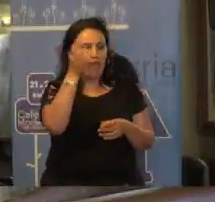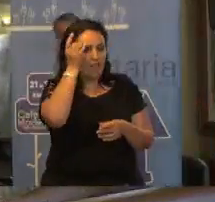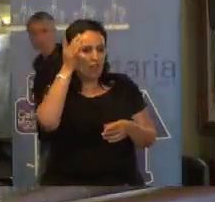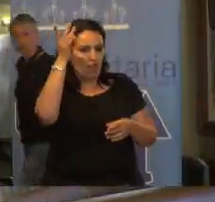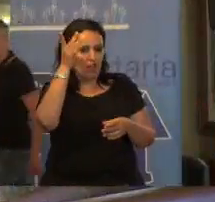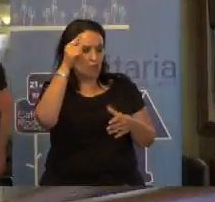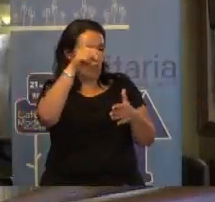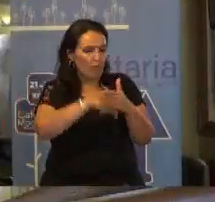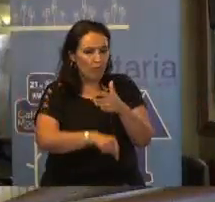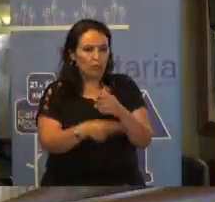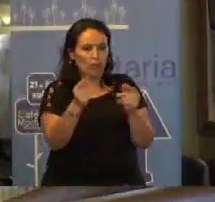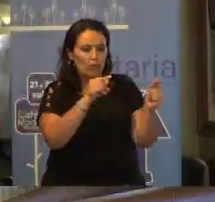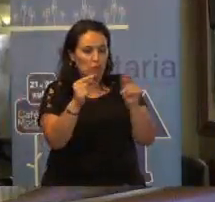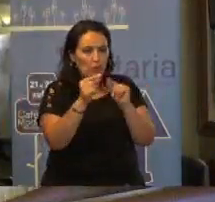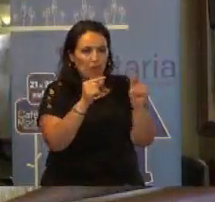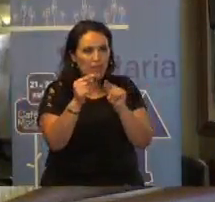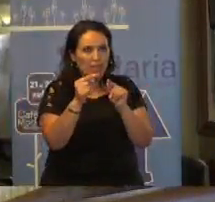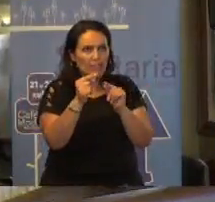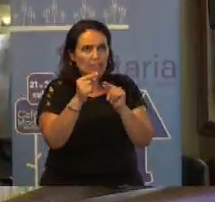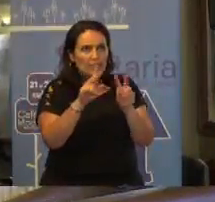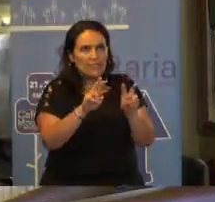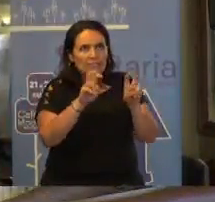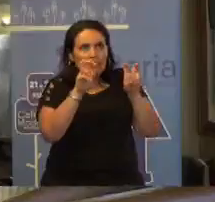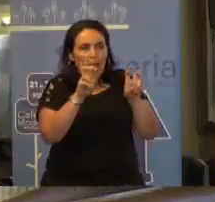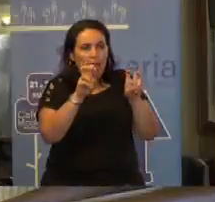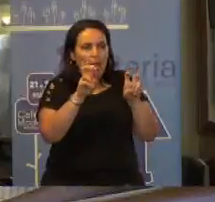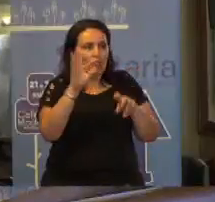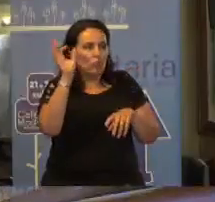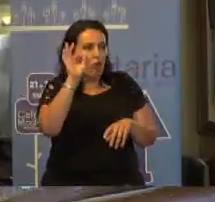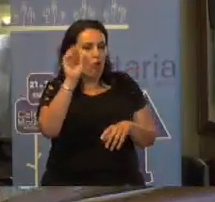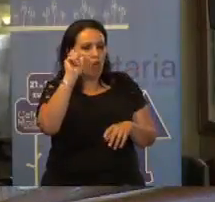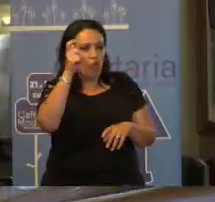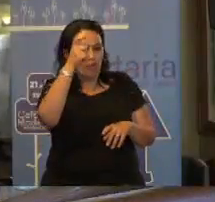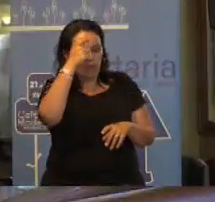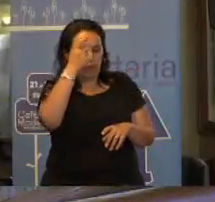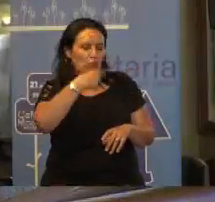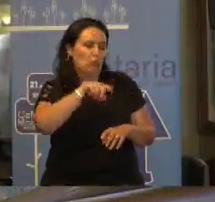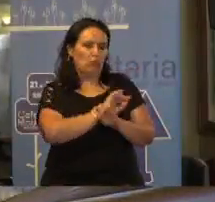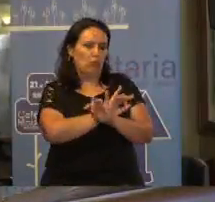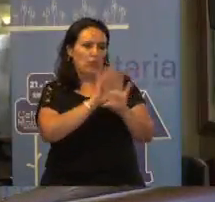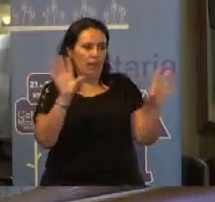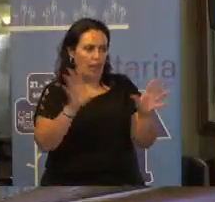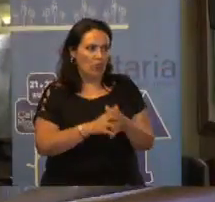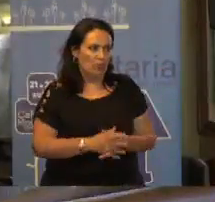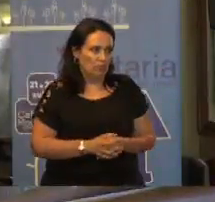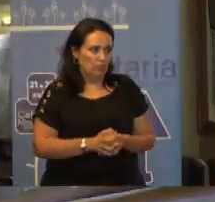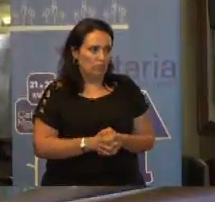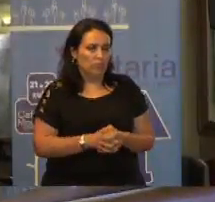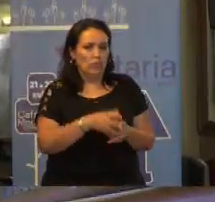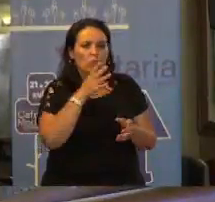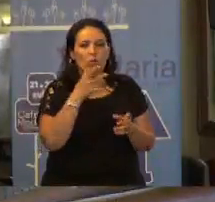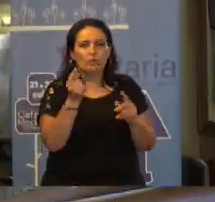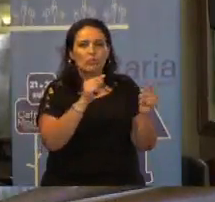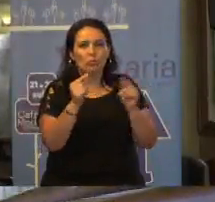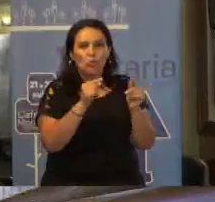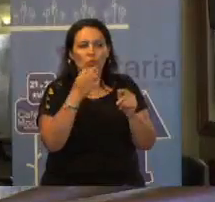ideolóxicos profundos de discutir cuestións sobre un concepto. Eu creo que temos que tamén ter claro eso, non? En que ámbito se dan as discusións, se